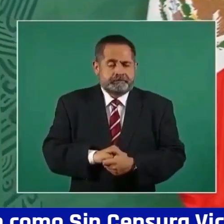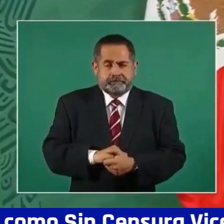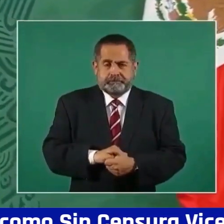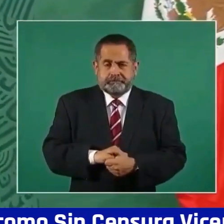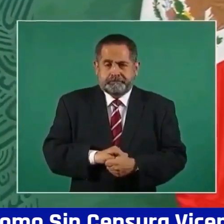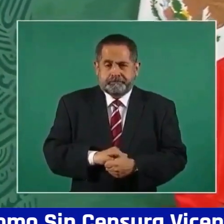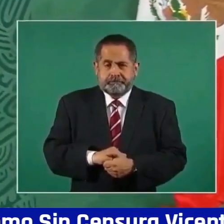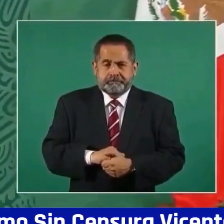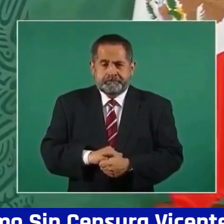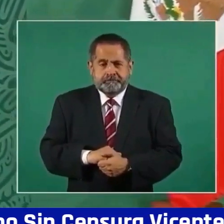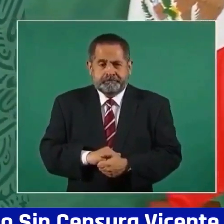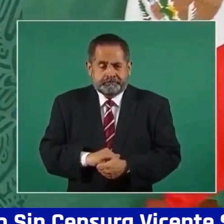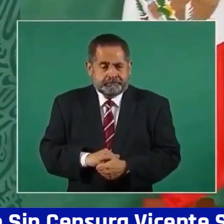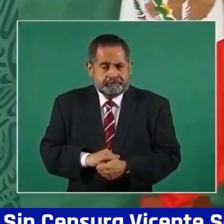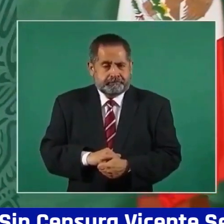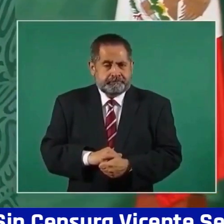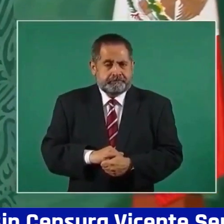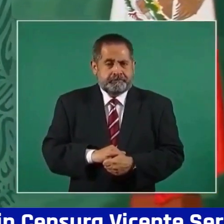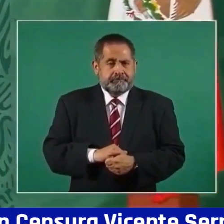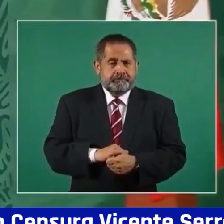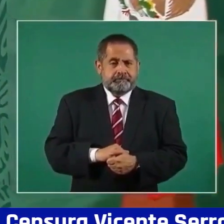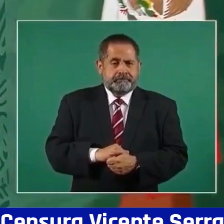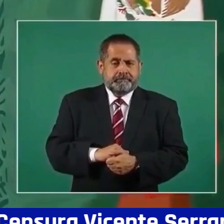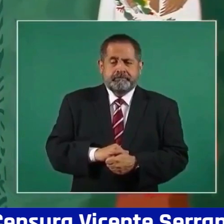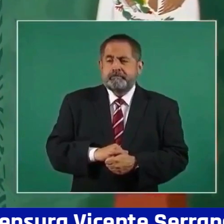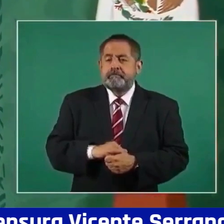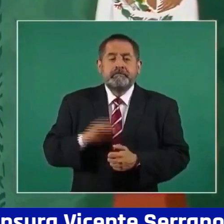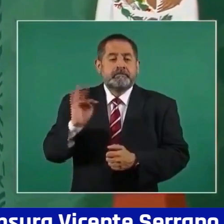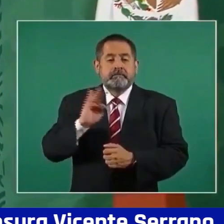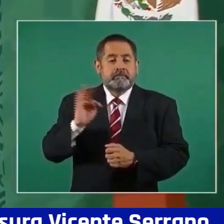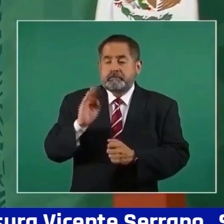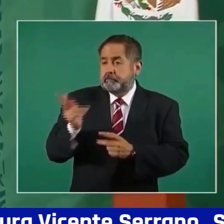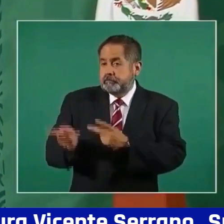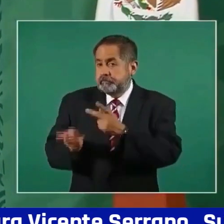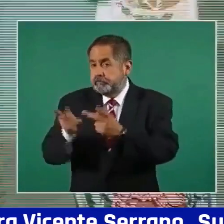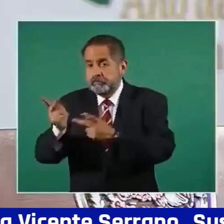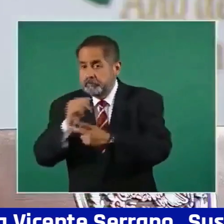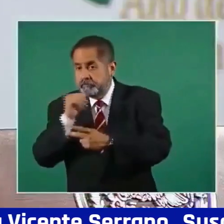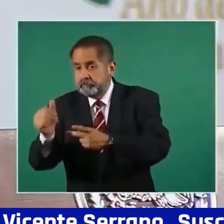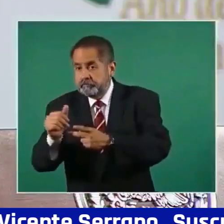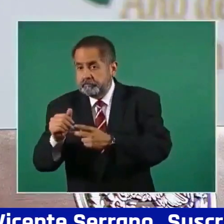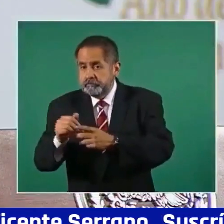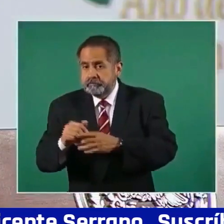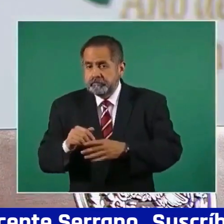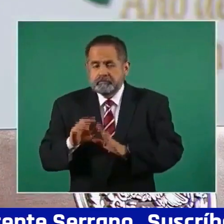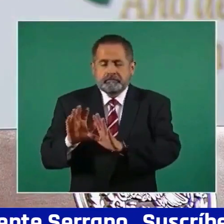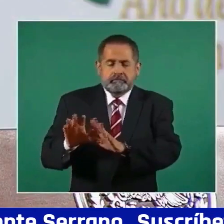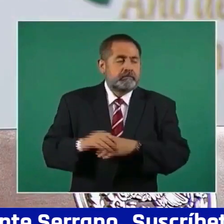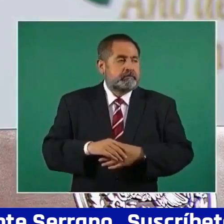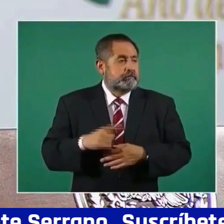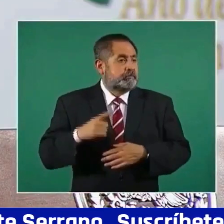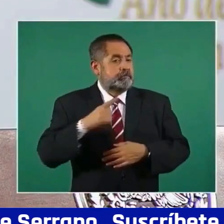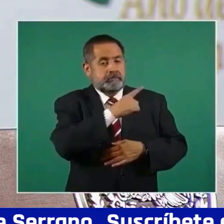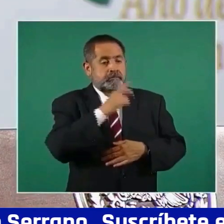por que sean las élites las que decidan,